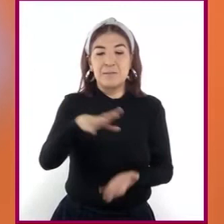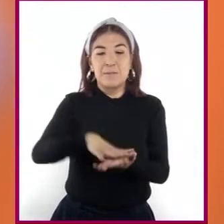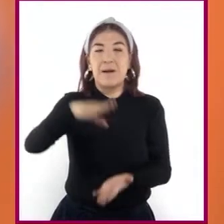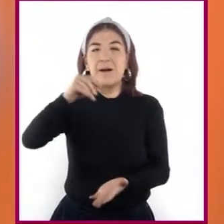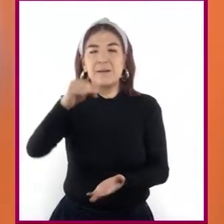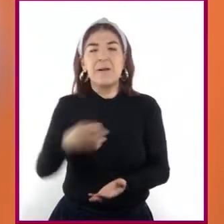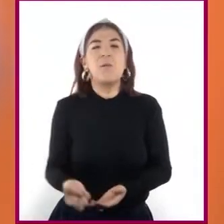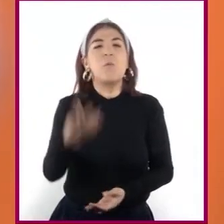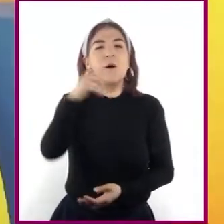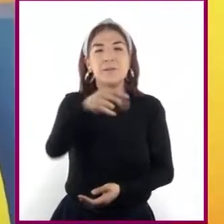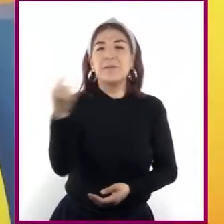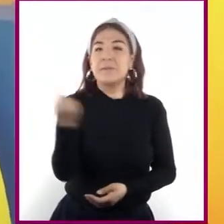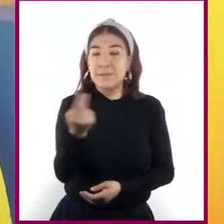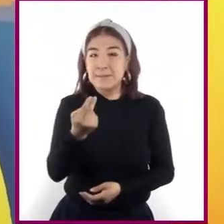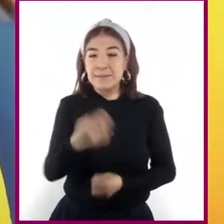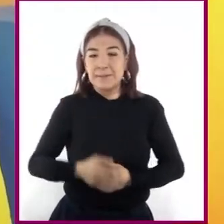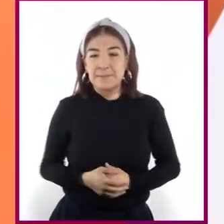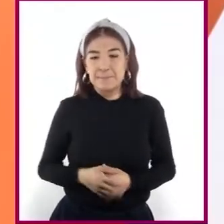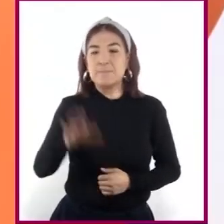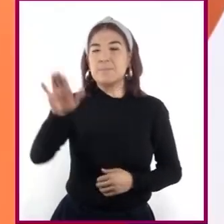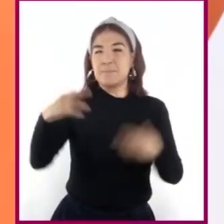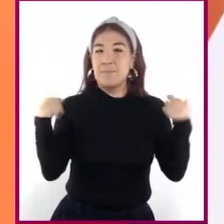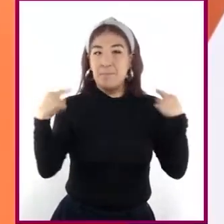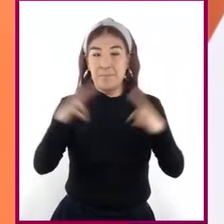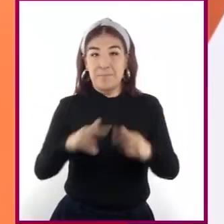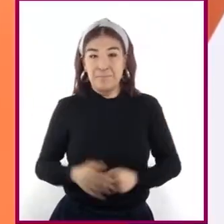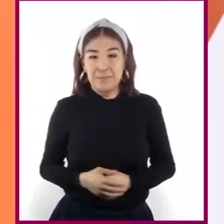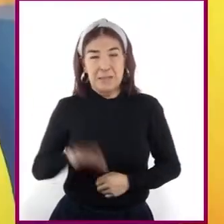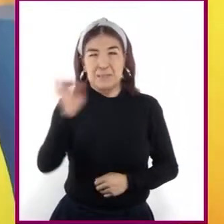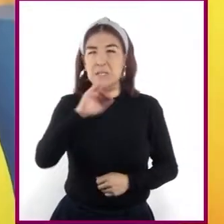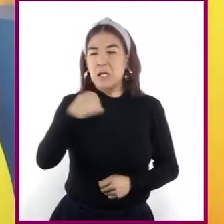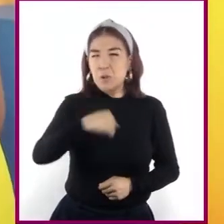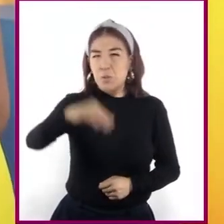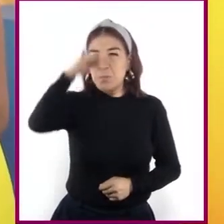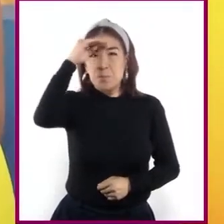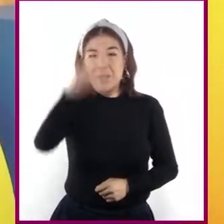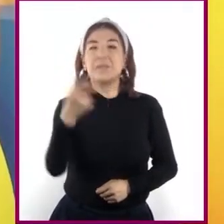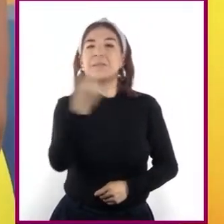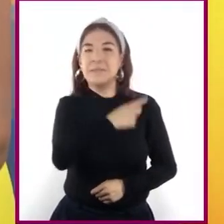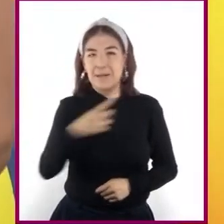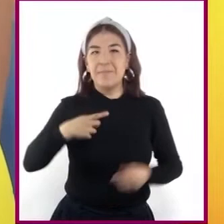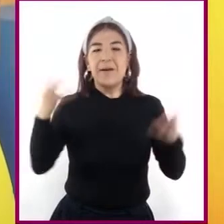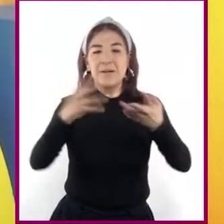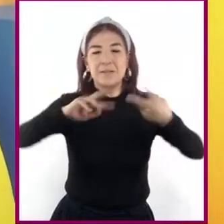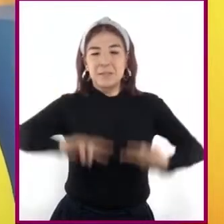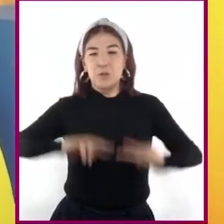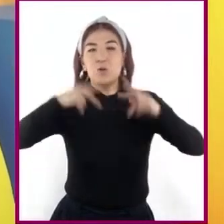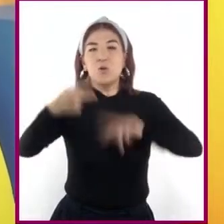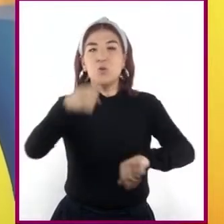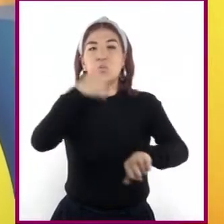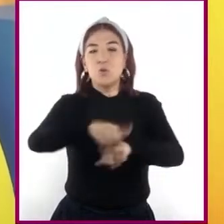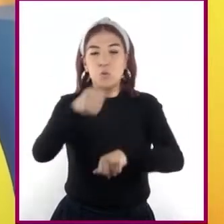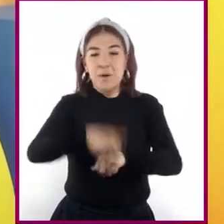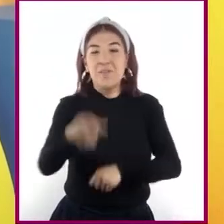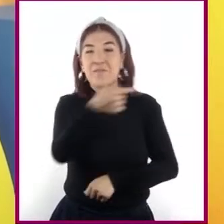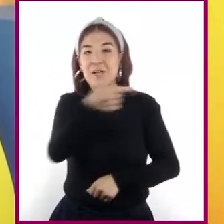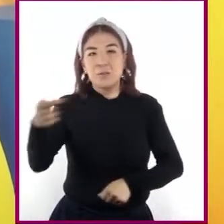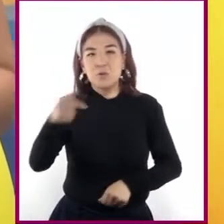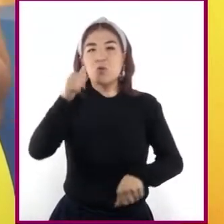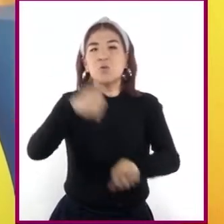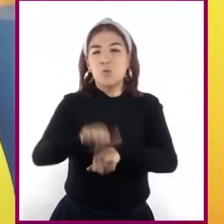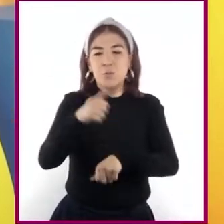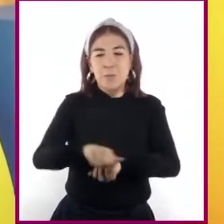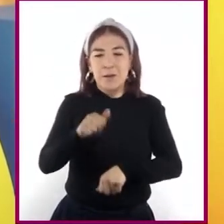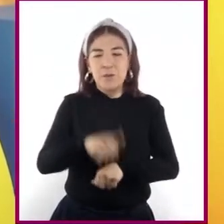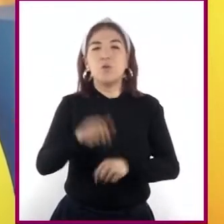cantidad de harina necesita? Maestro Felipe, si no me equivoco, debemos realizar una conversión de fracción a número decimal.